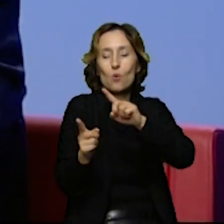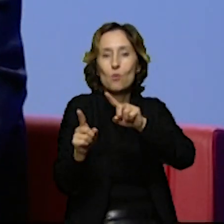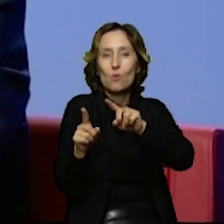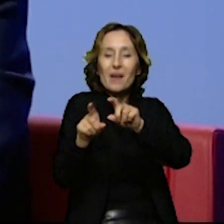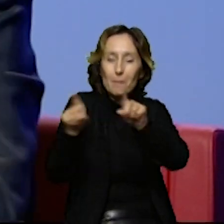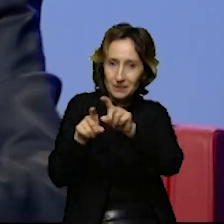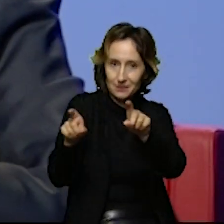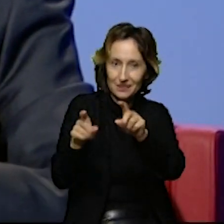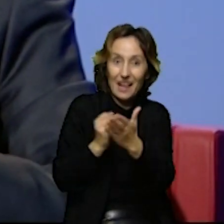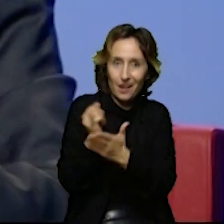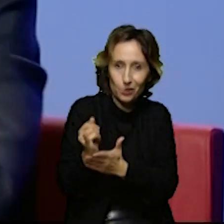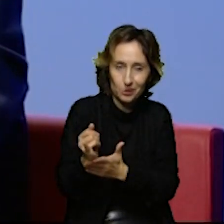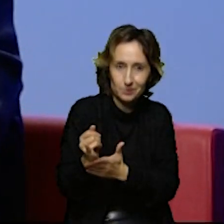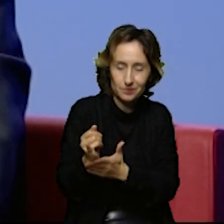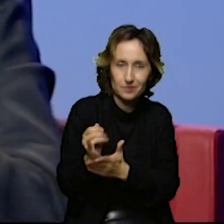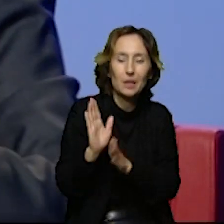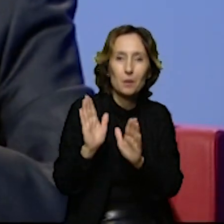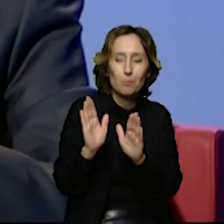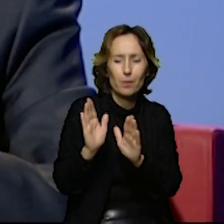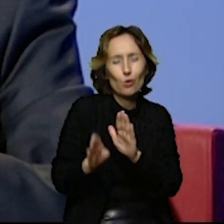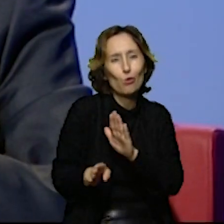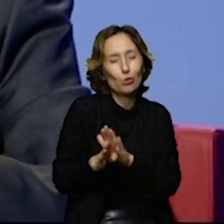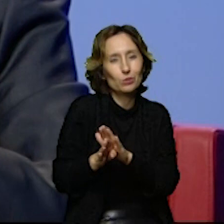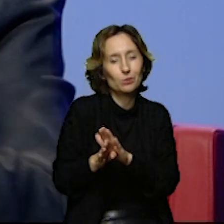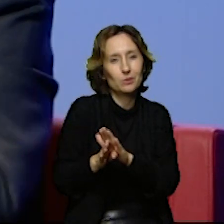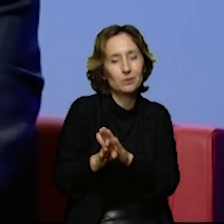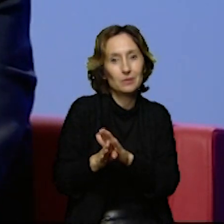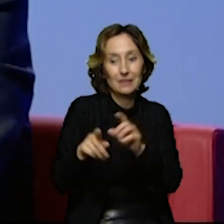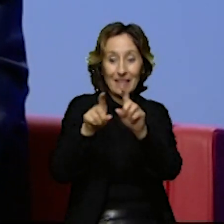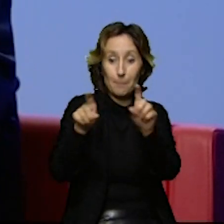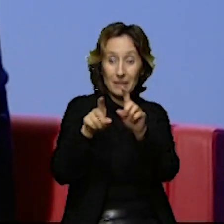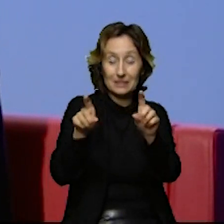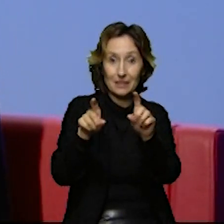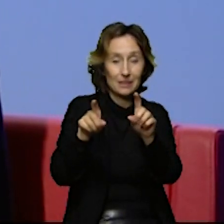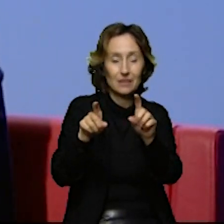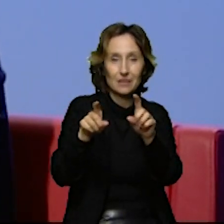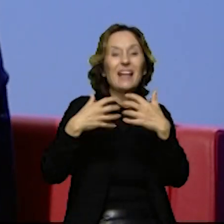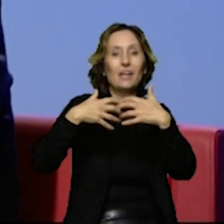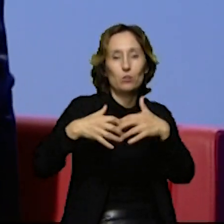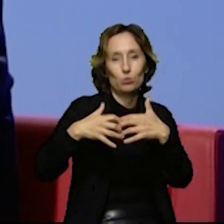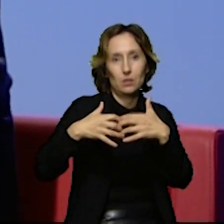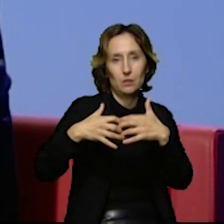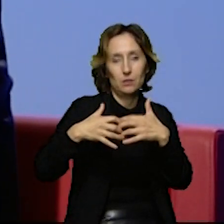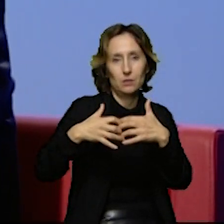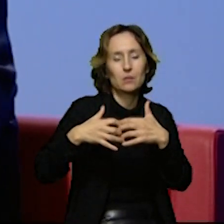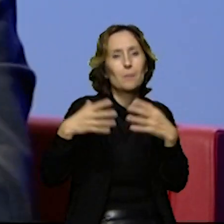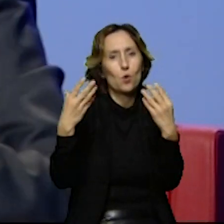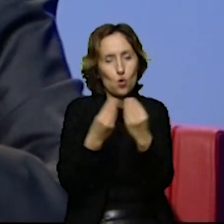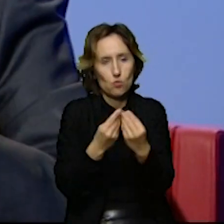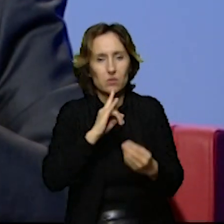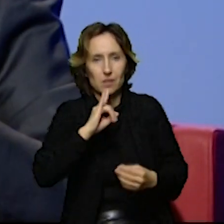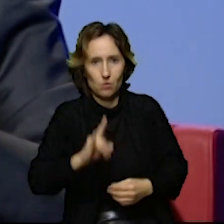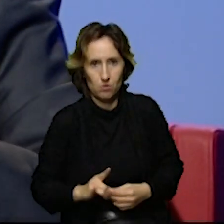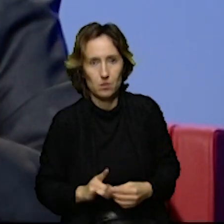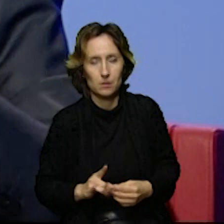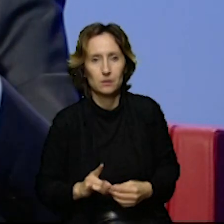son empresas agrícolas, pero ha seguido más lejos y ha convertido las empresas en industrias, con tecnología